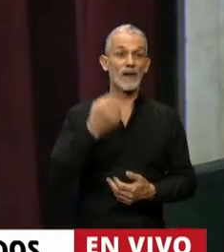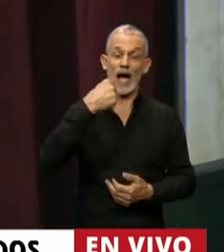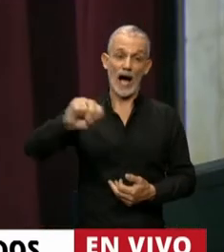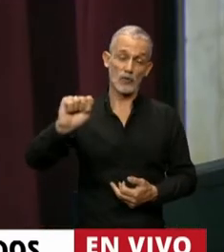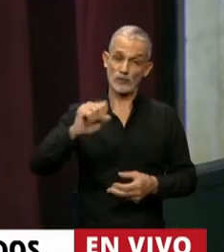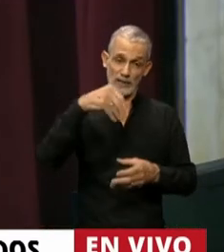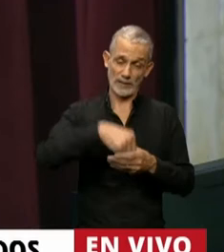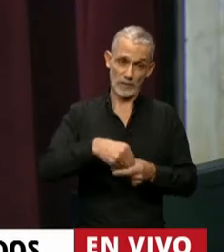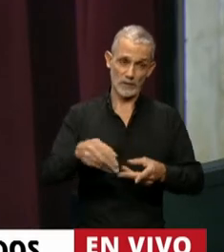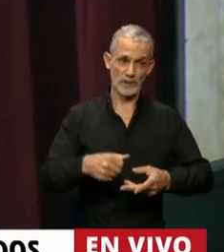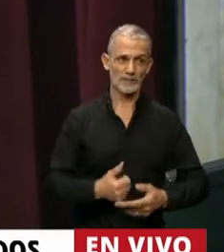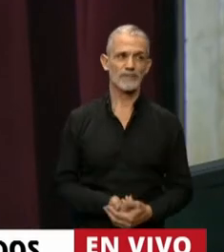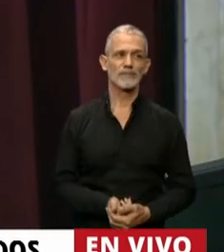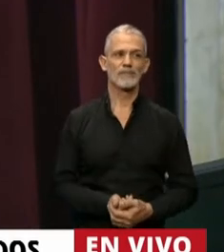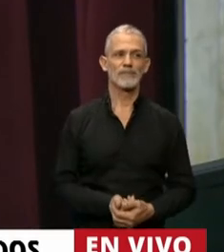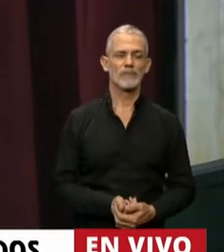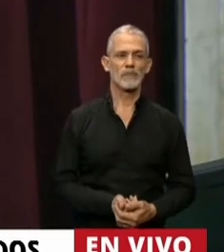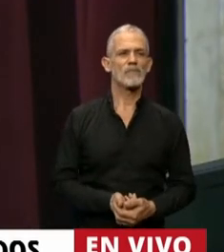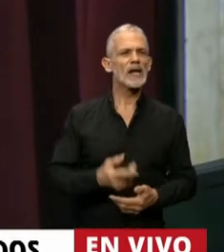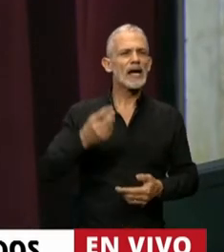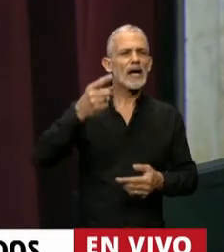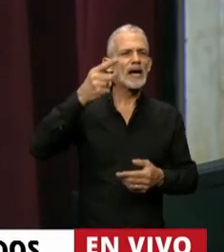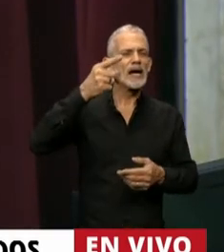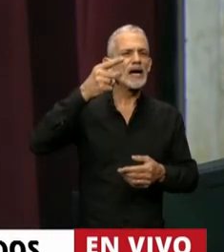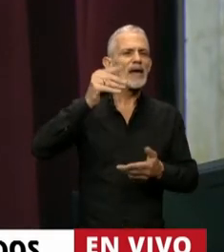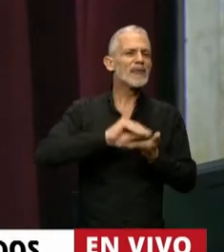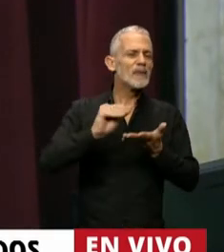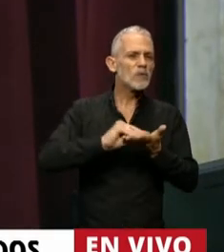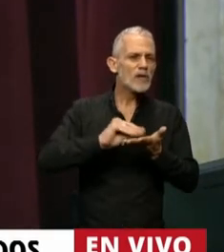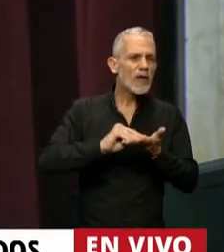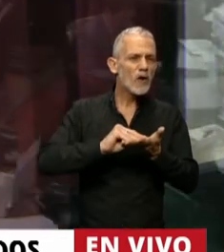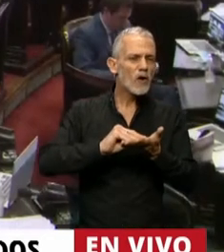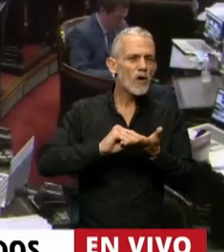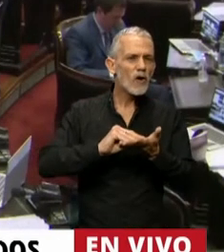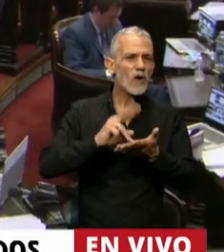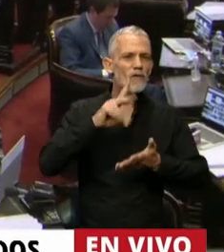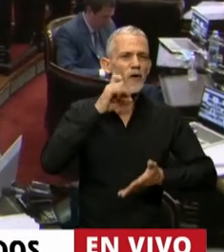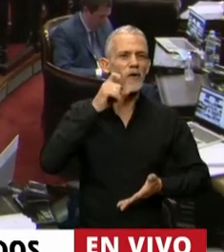Ausente a la hora de votar. Diputado Esteban Mateo Bogdanich.